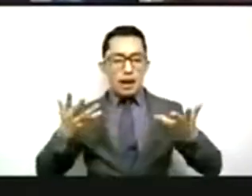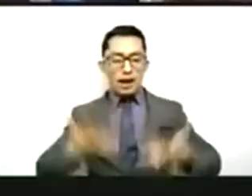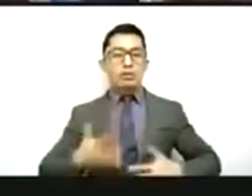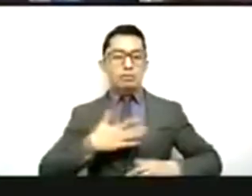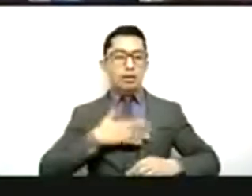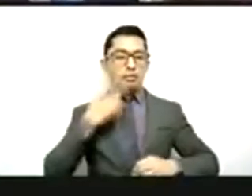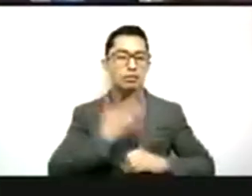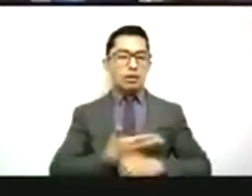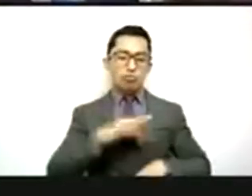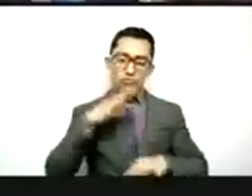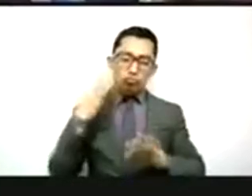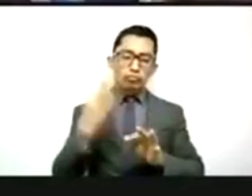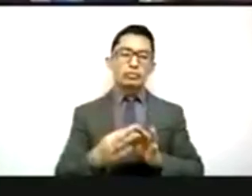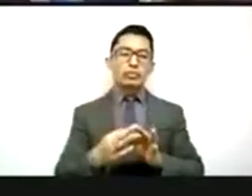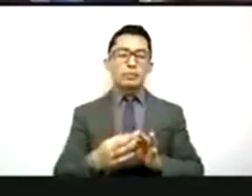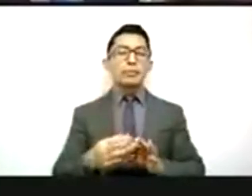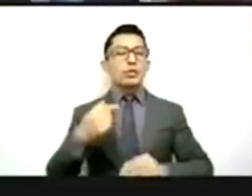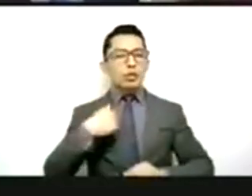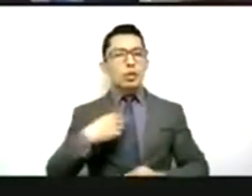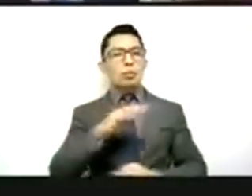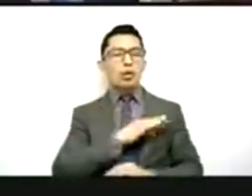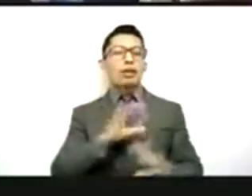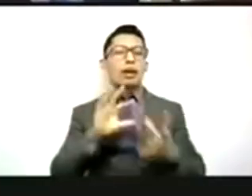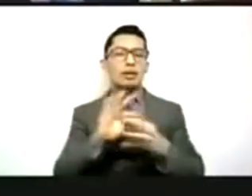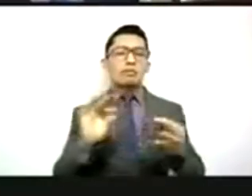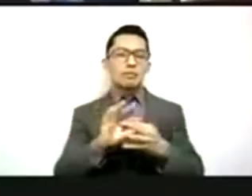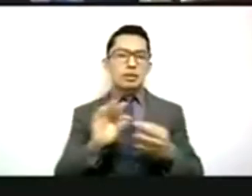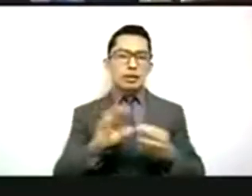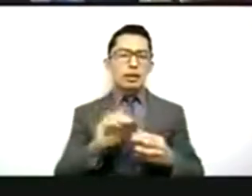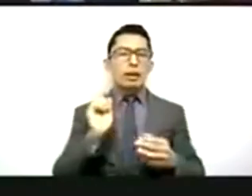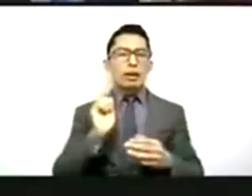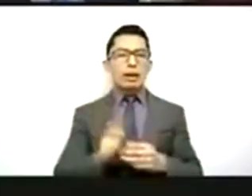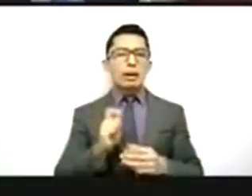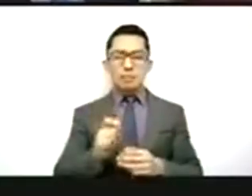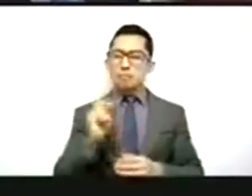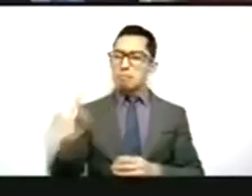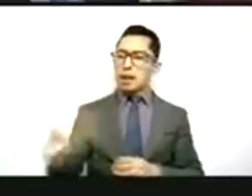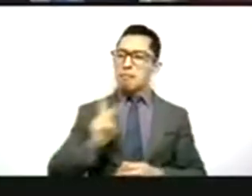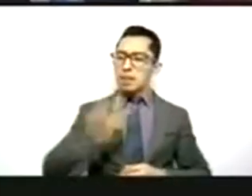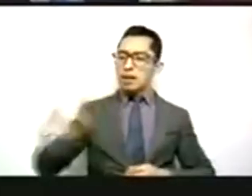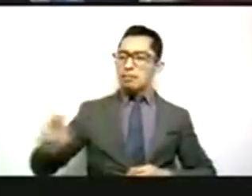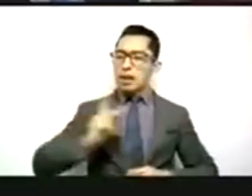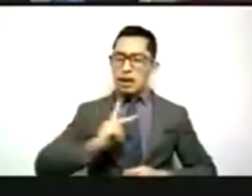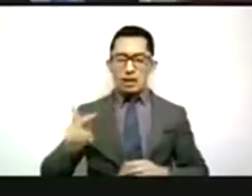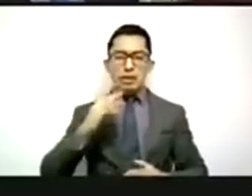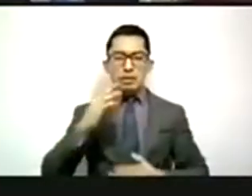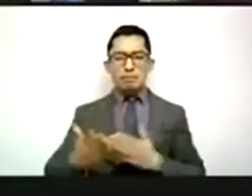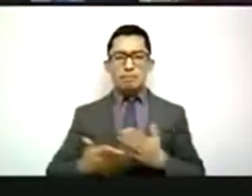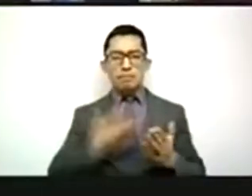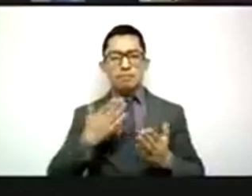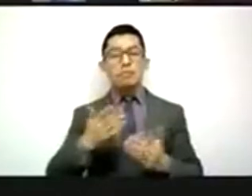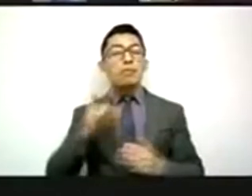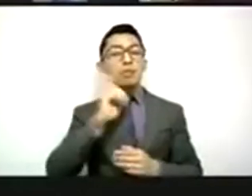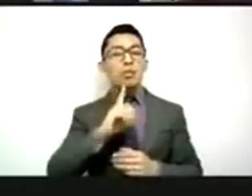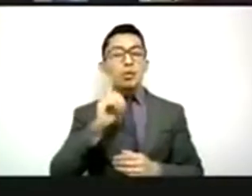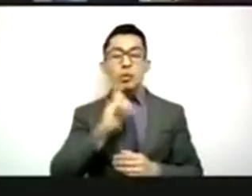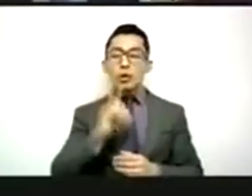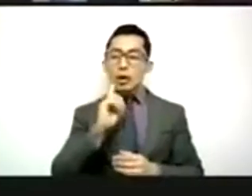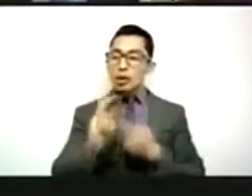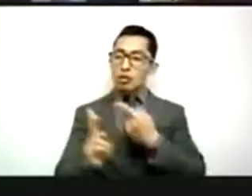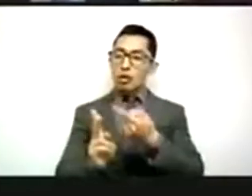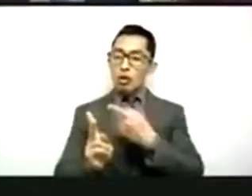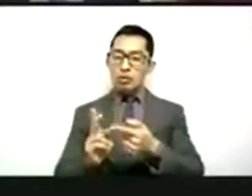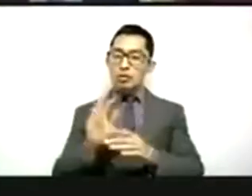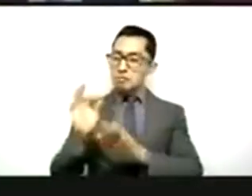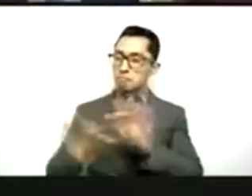puedo decir que celebro este pacto de afidamiento y de sororidad entre estas dos mujeres, porque no cabe